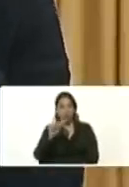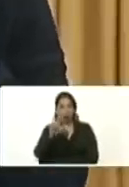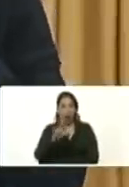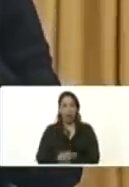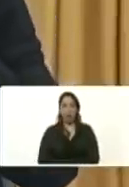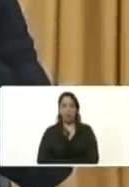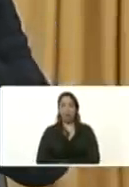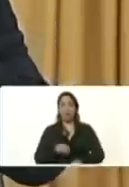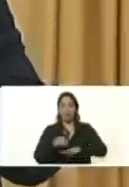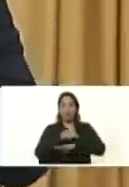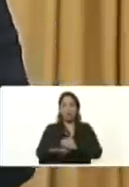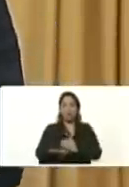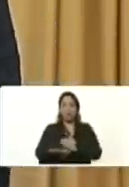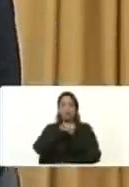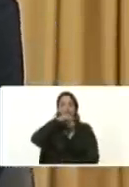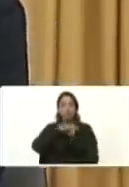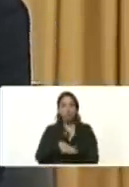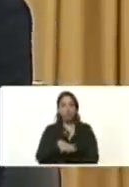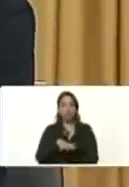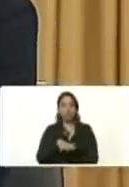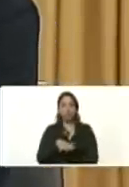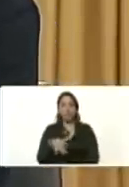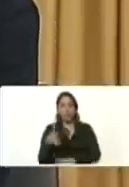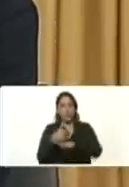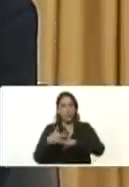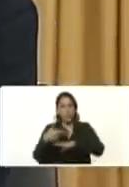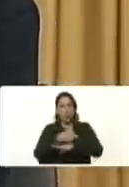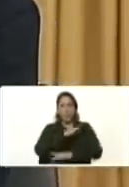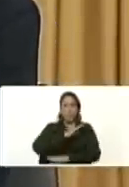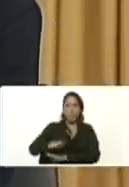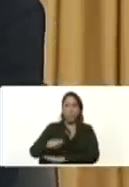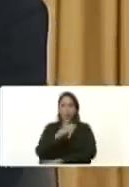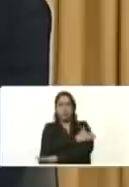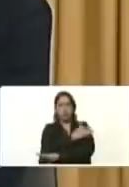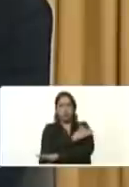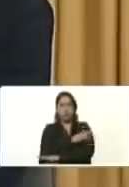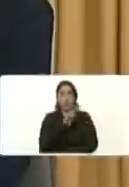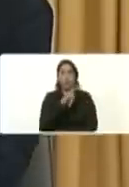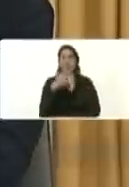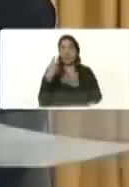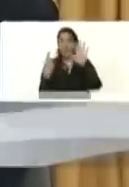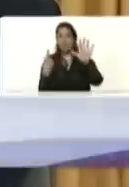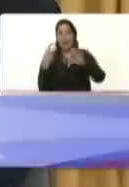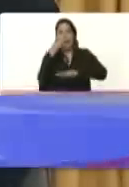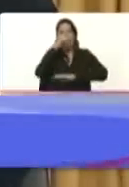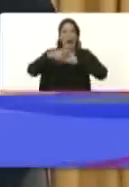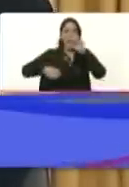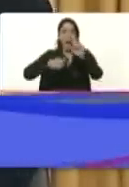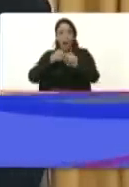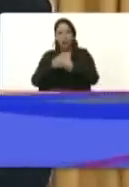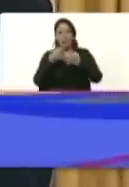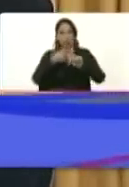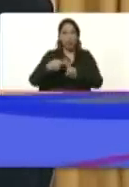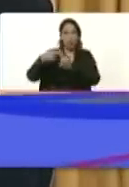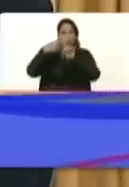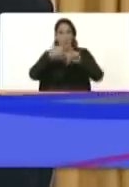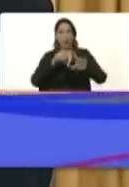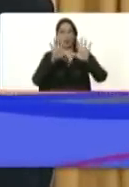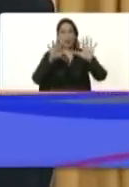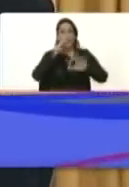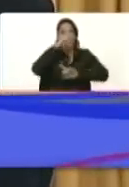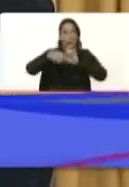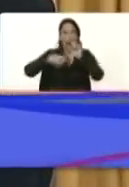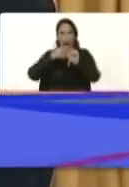históricamente fue el gobernado por la derecha durante 26 años lo gobernó la derecha eso se suma a los 10 años que gobernó el